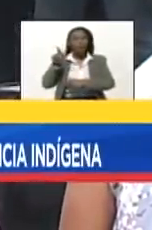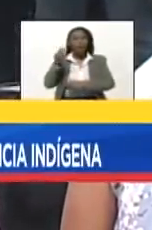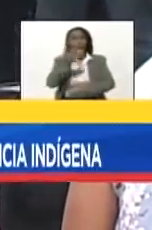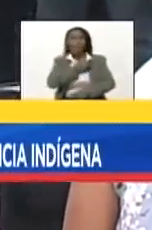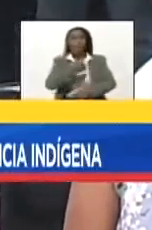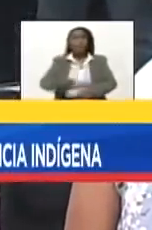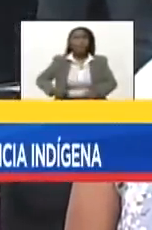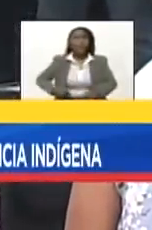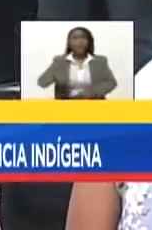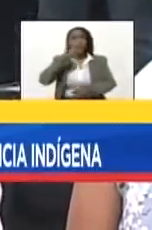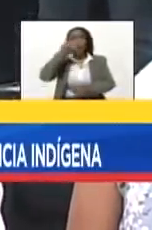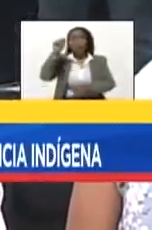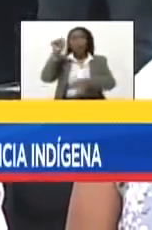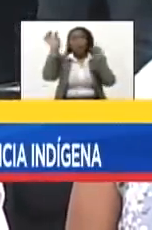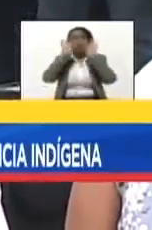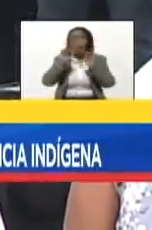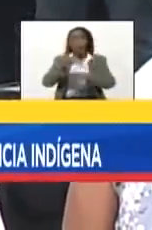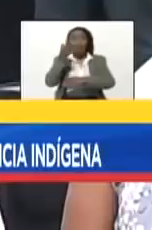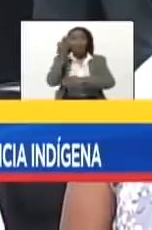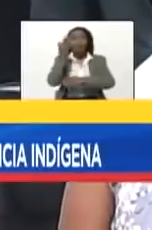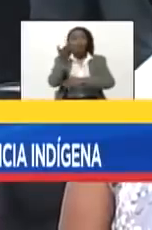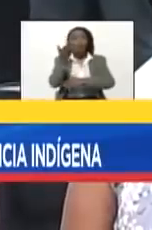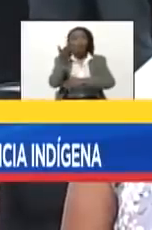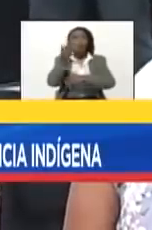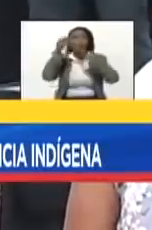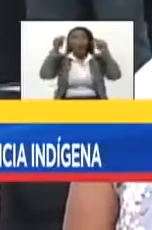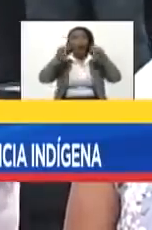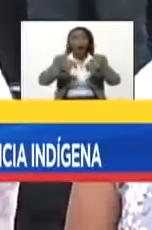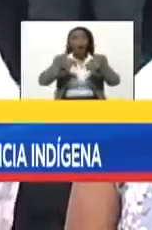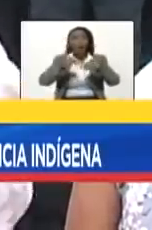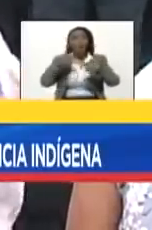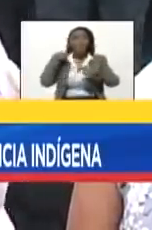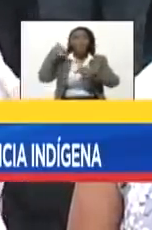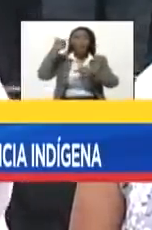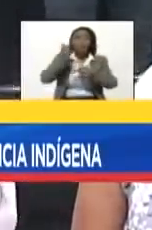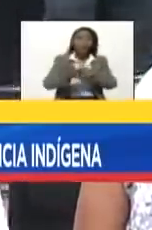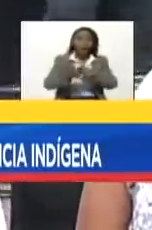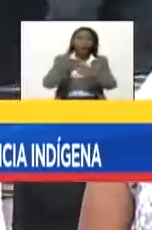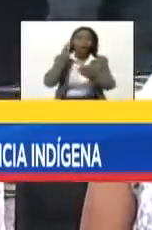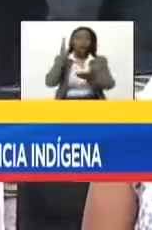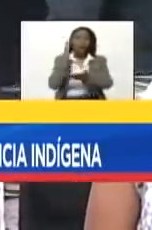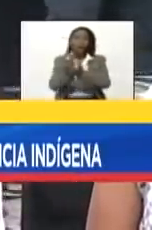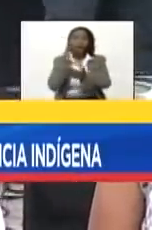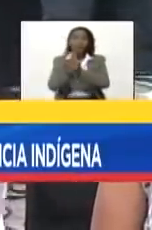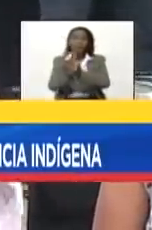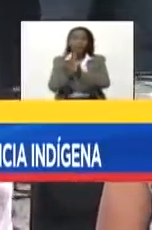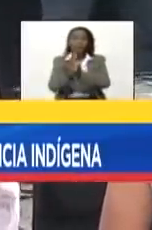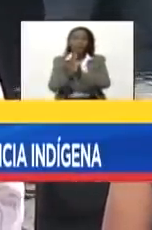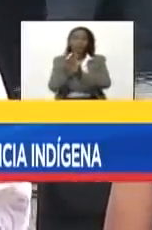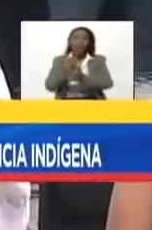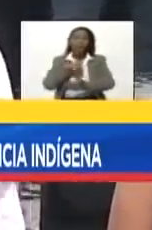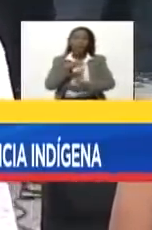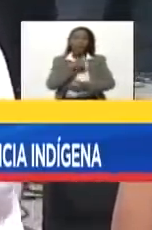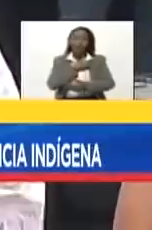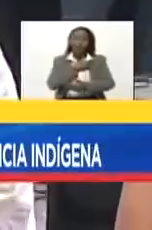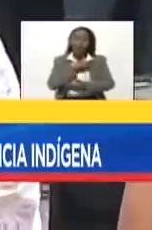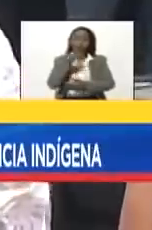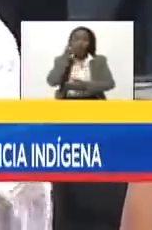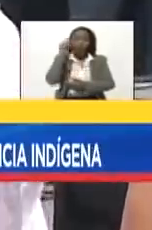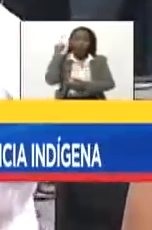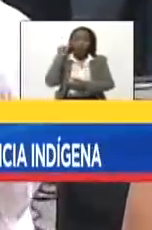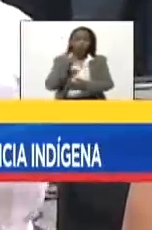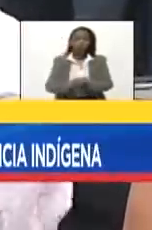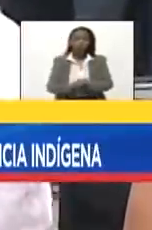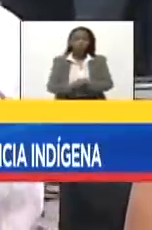presidente Maduro, de modo que usted, hoy, mañana y siempre, nosotras y